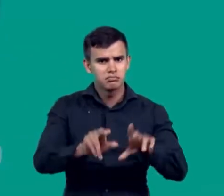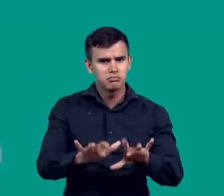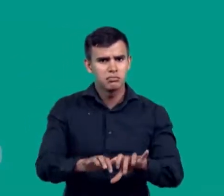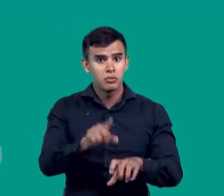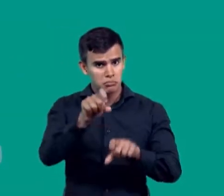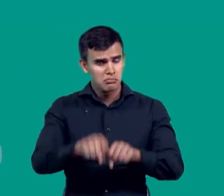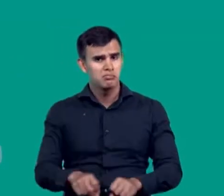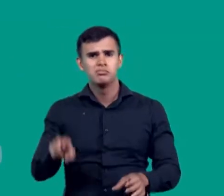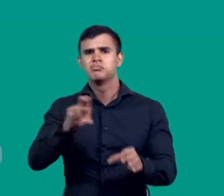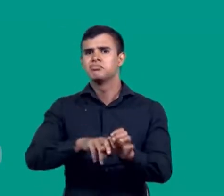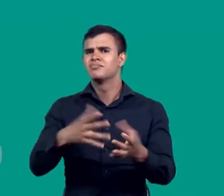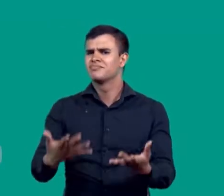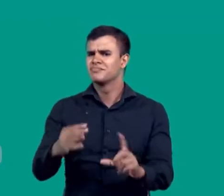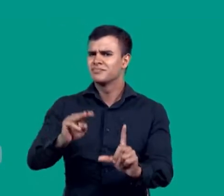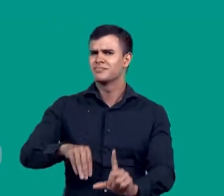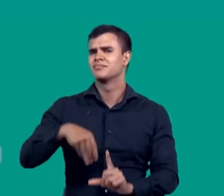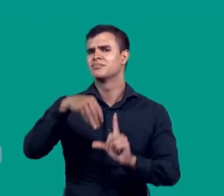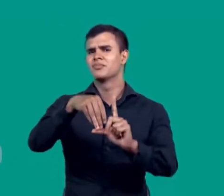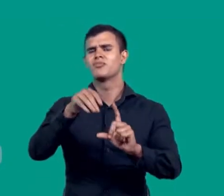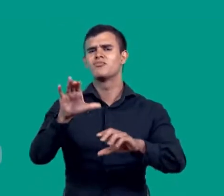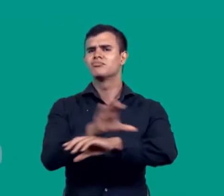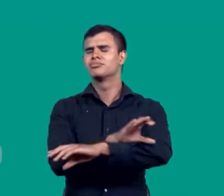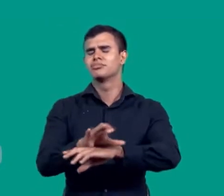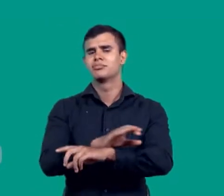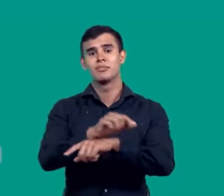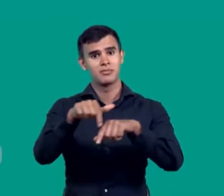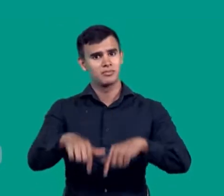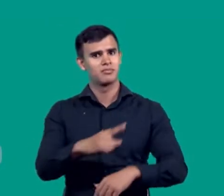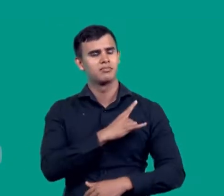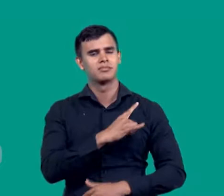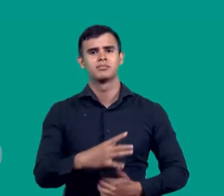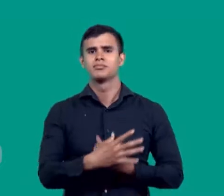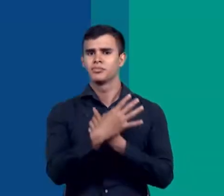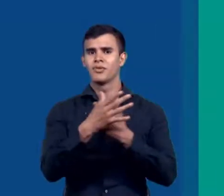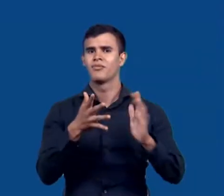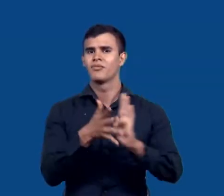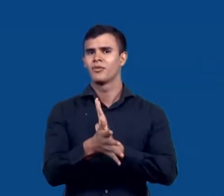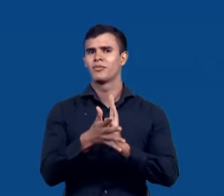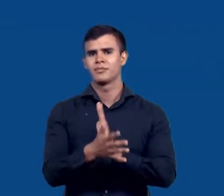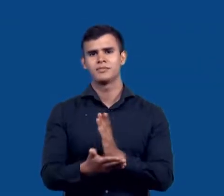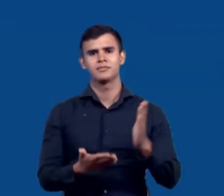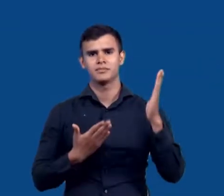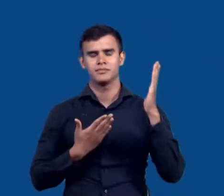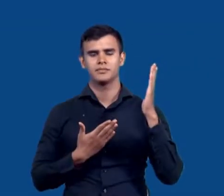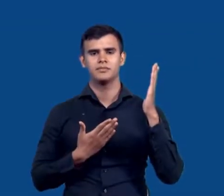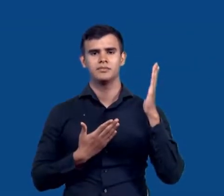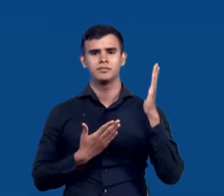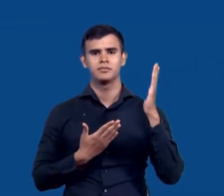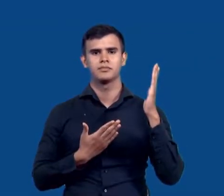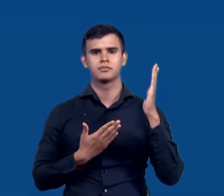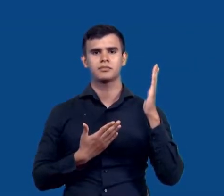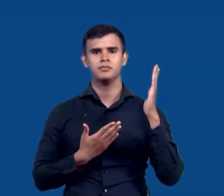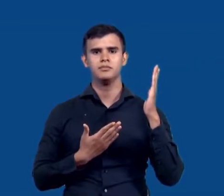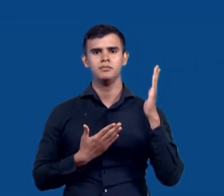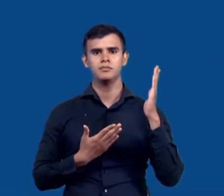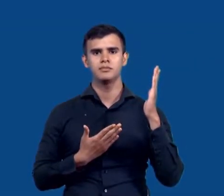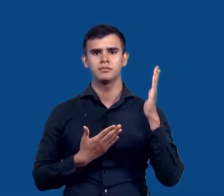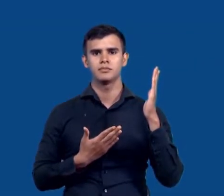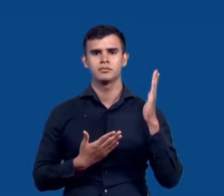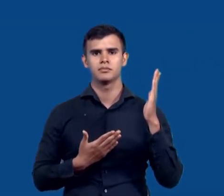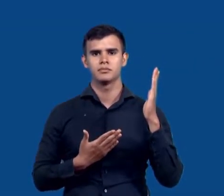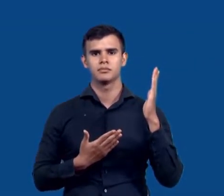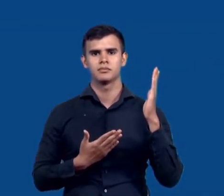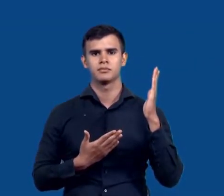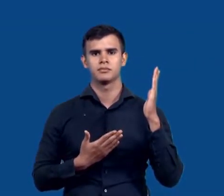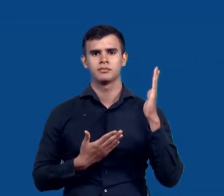tecnologías de la información. Matricúlese en la maestría en informática de la Universidad Santiago de Cali. Informes, PBX 518-3000,